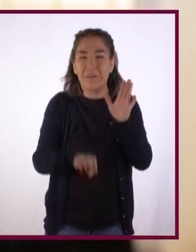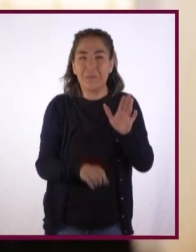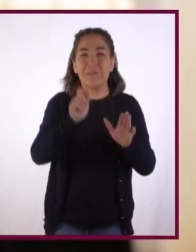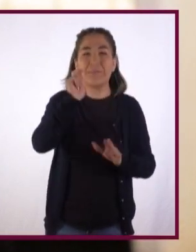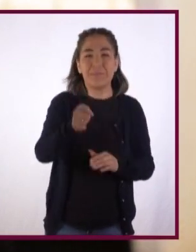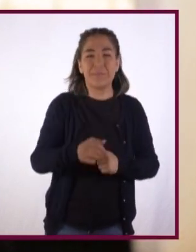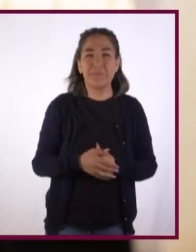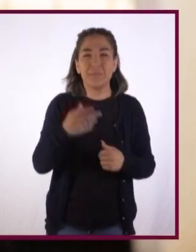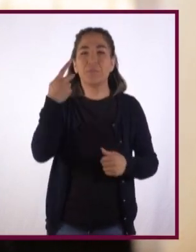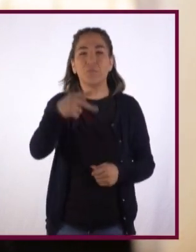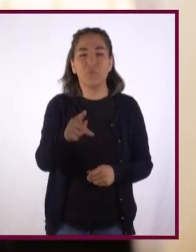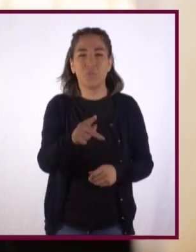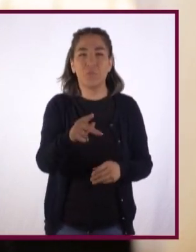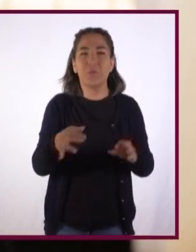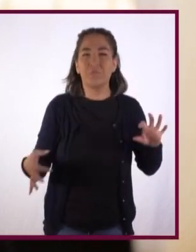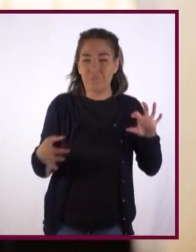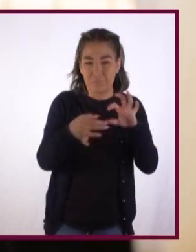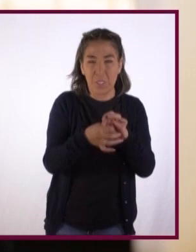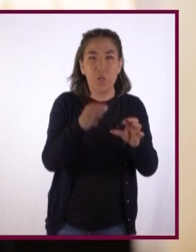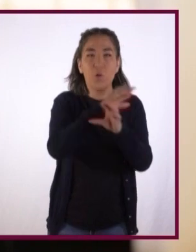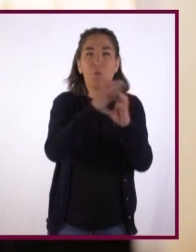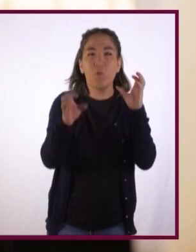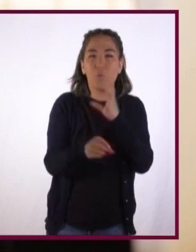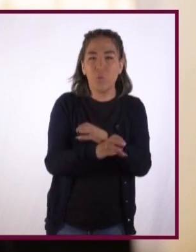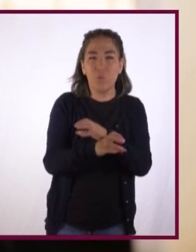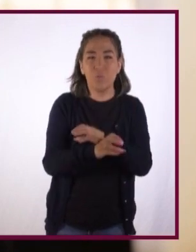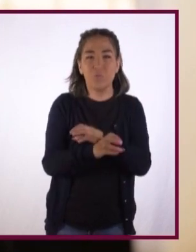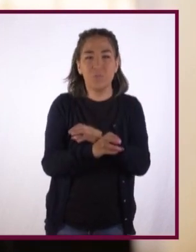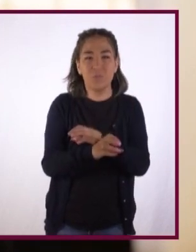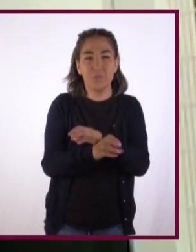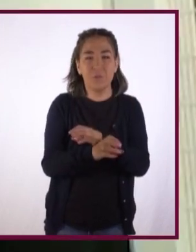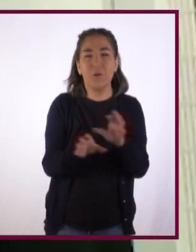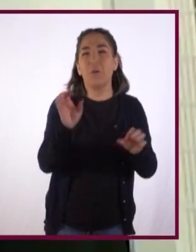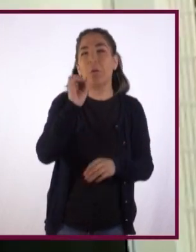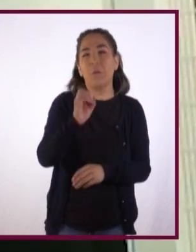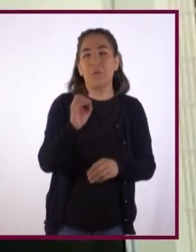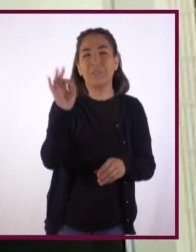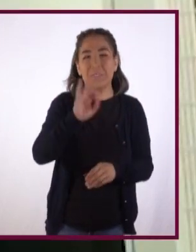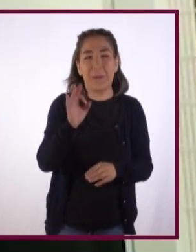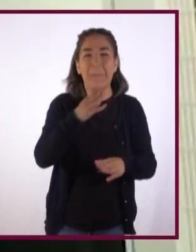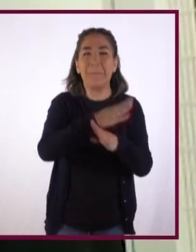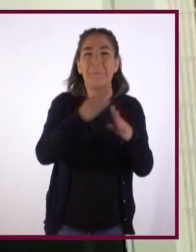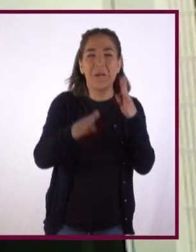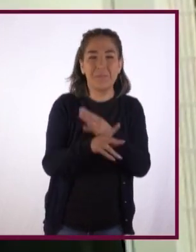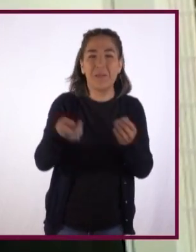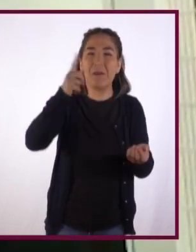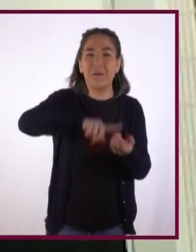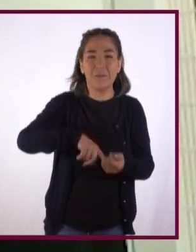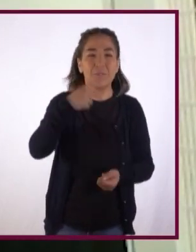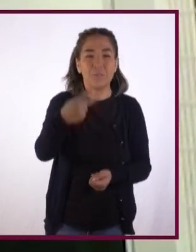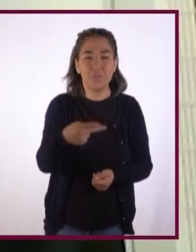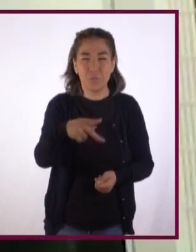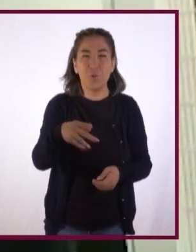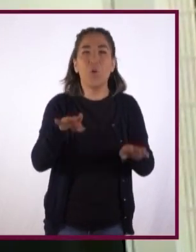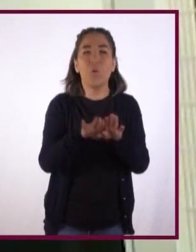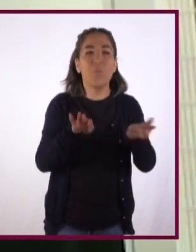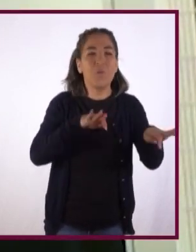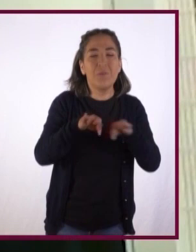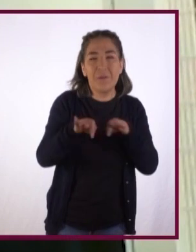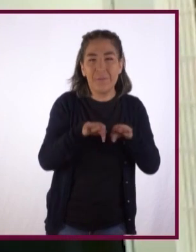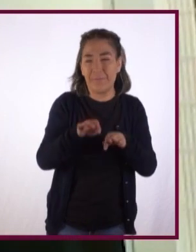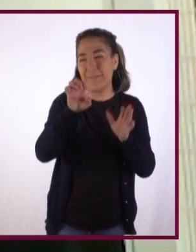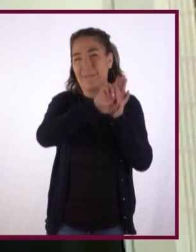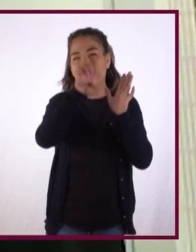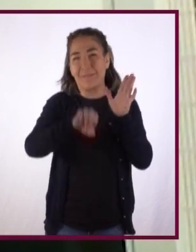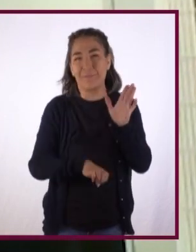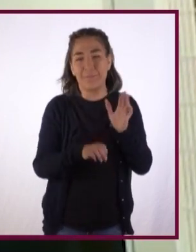o predecir el comportamiento de un cuerpo o de la materia de un cuerpo bajo una cierta condición de operación.